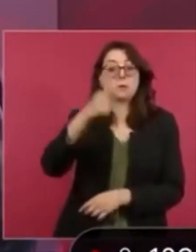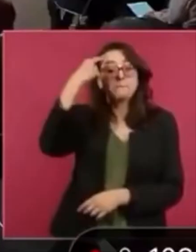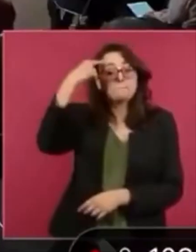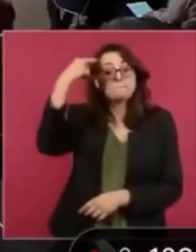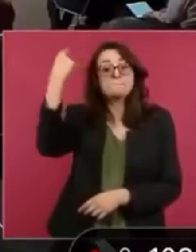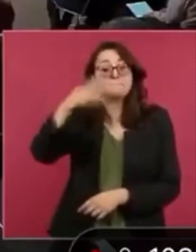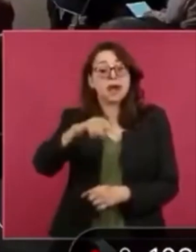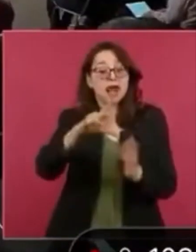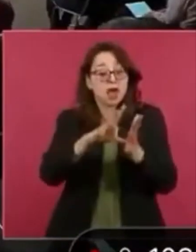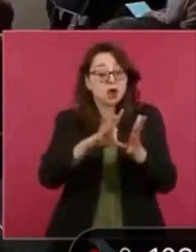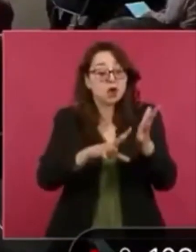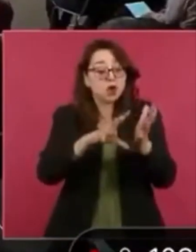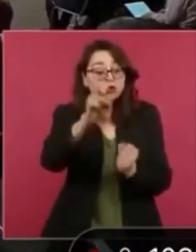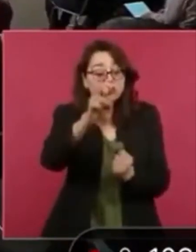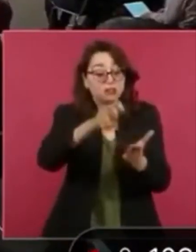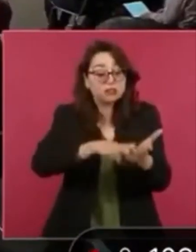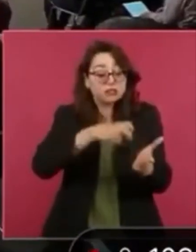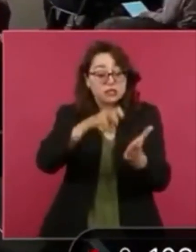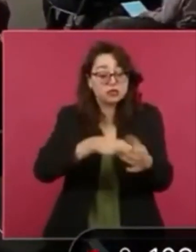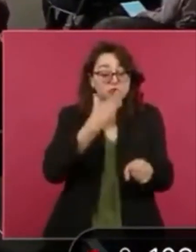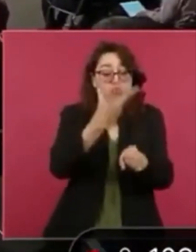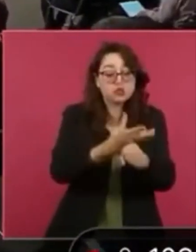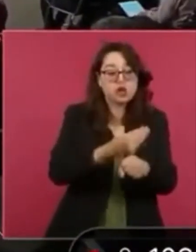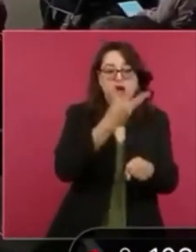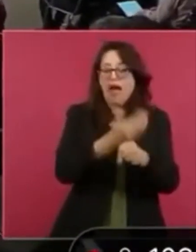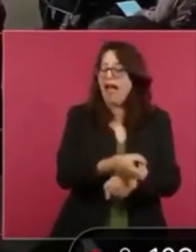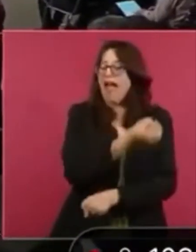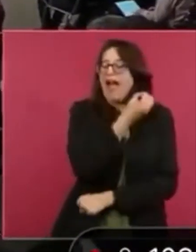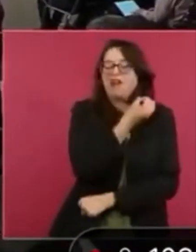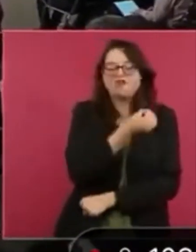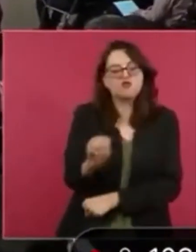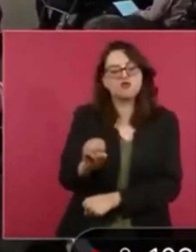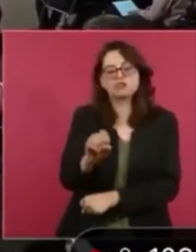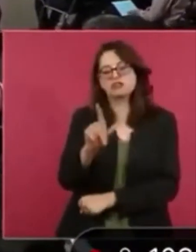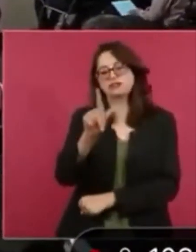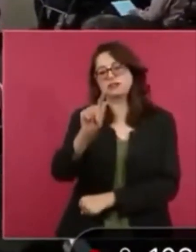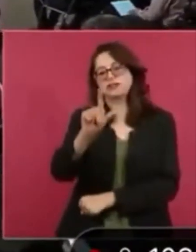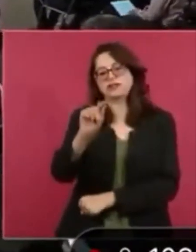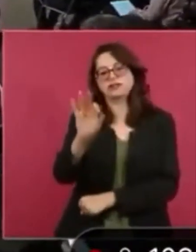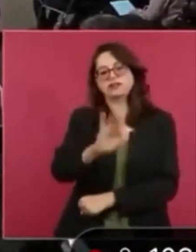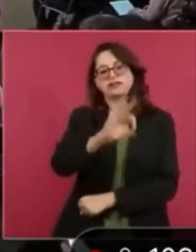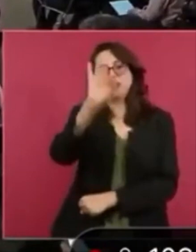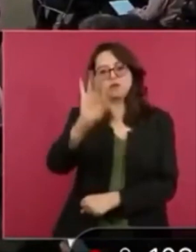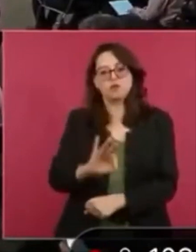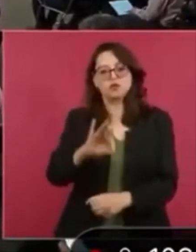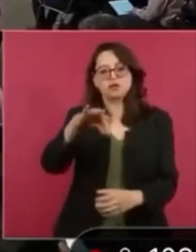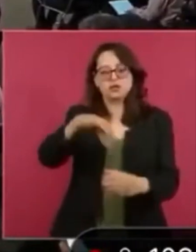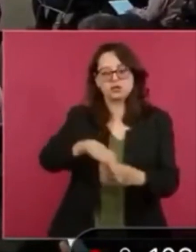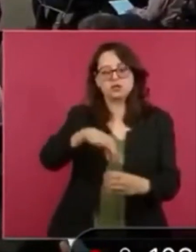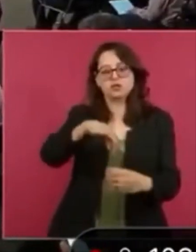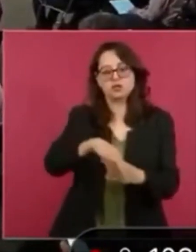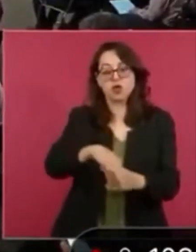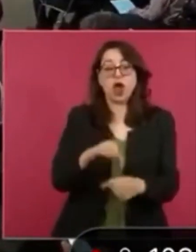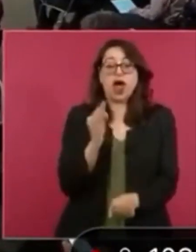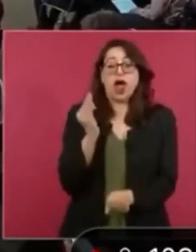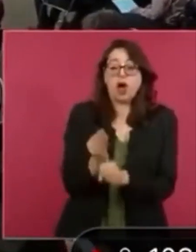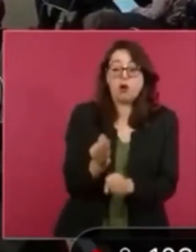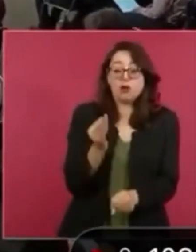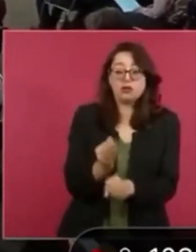necesita para llevar a cabo una reforma constitucional si hay mayoría pero es